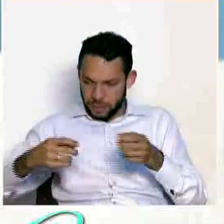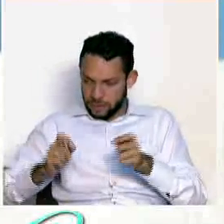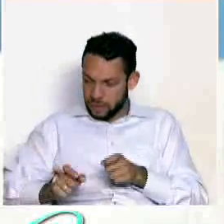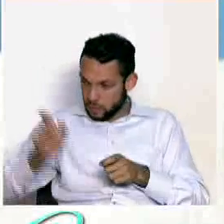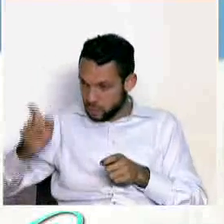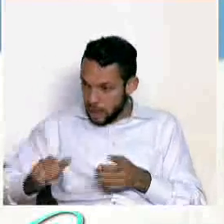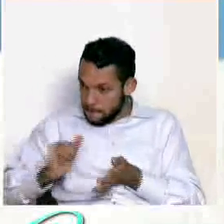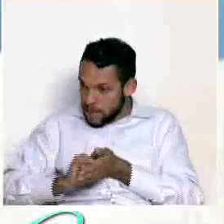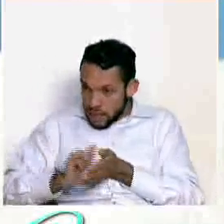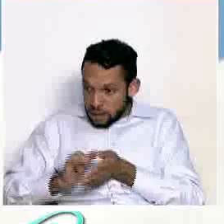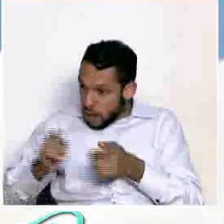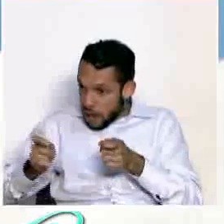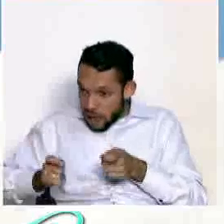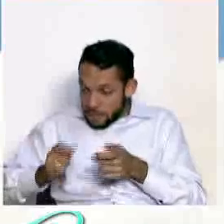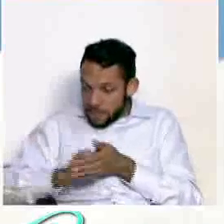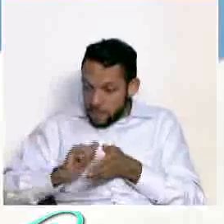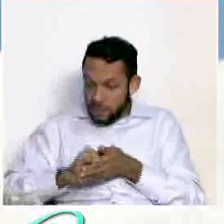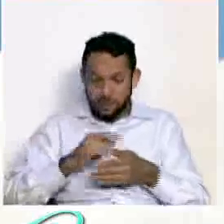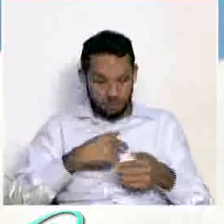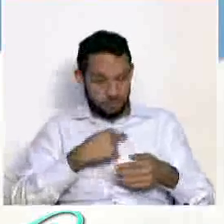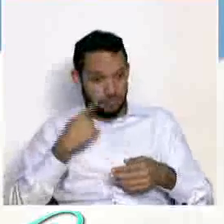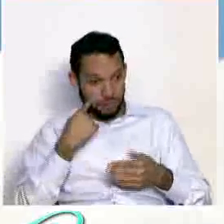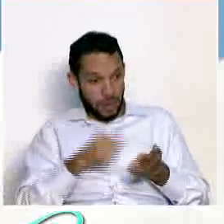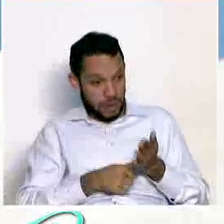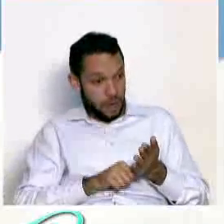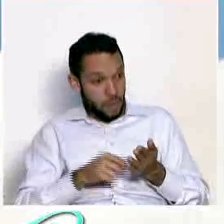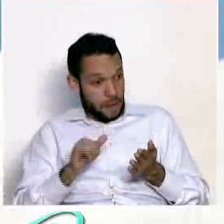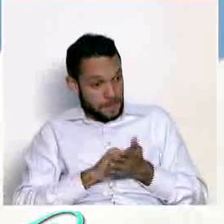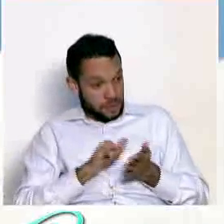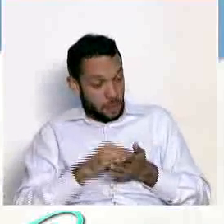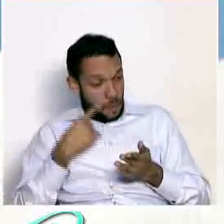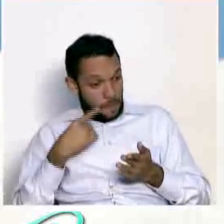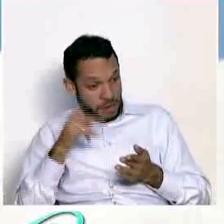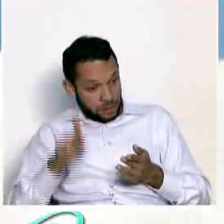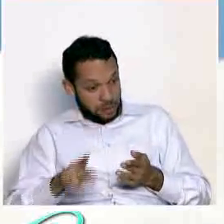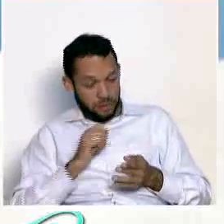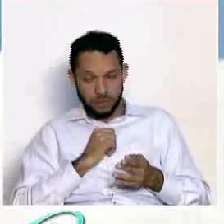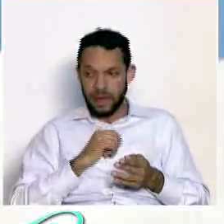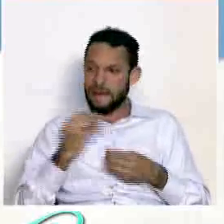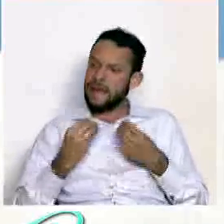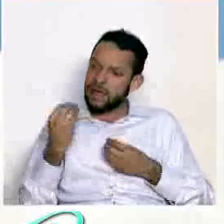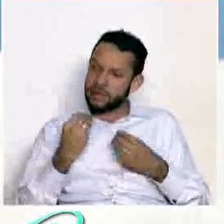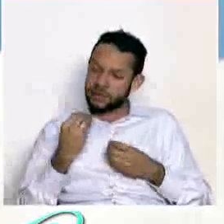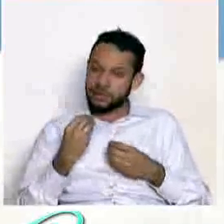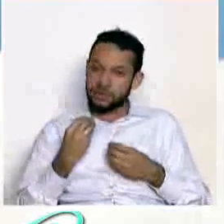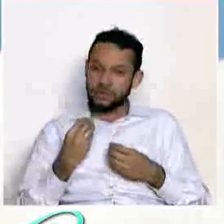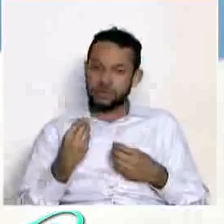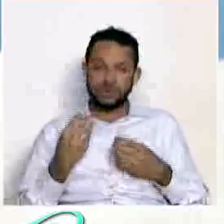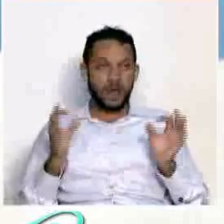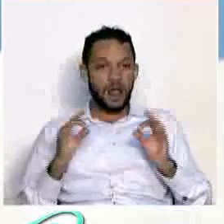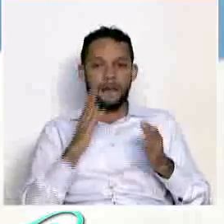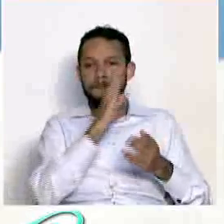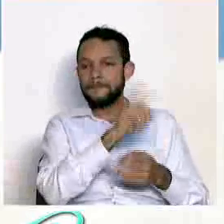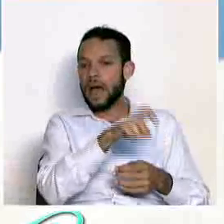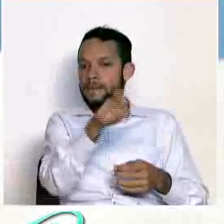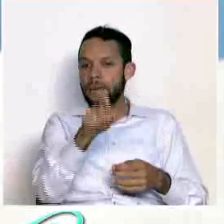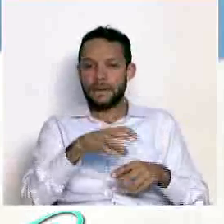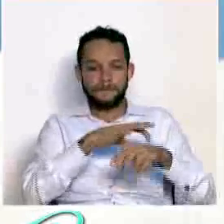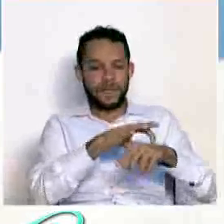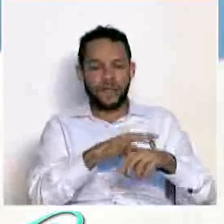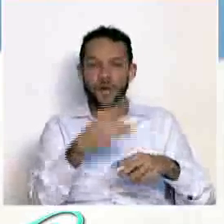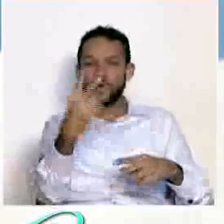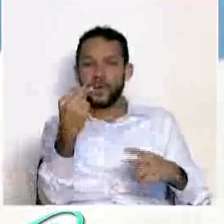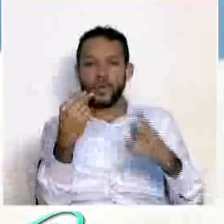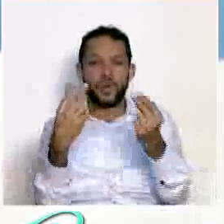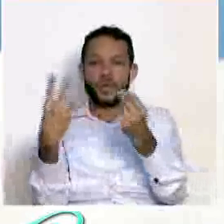usted. Dijo: sí, esta soy yo, mire mi cédula. ¿Y usted qué más hizo? No, yo fui al San Vicente, al Pablo Tobón, el médico